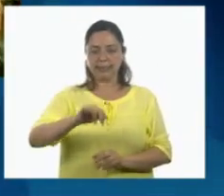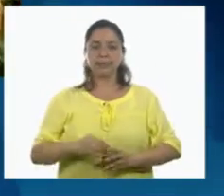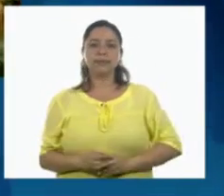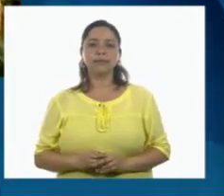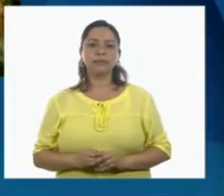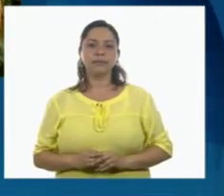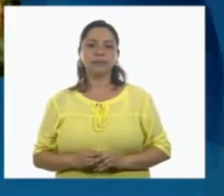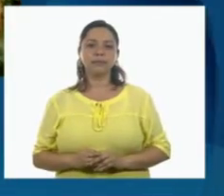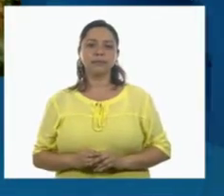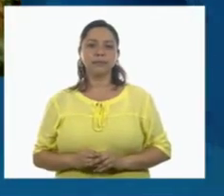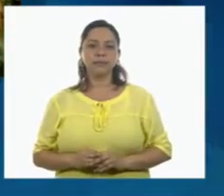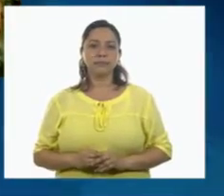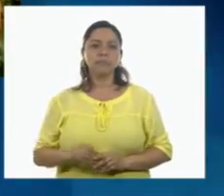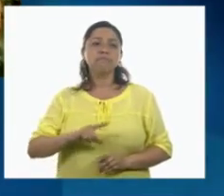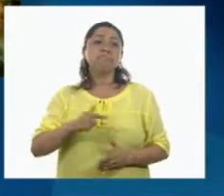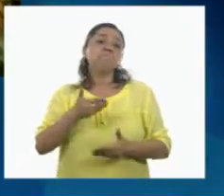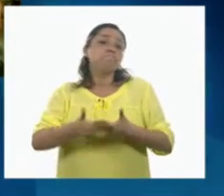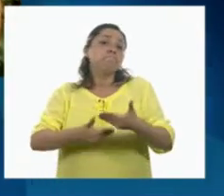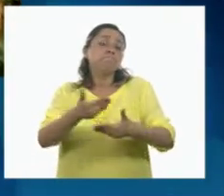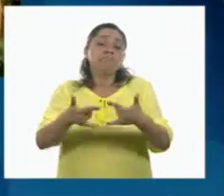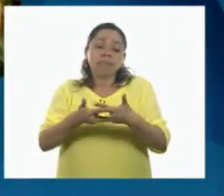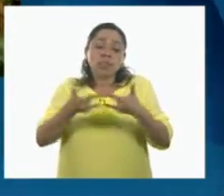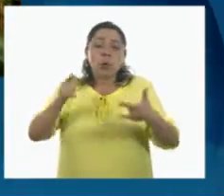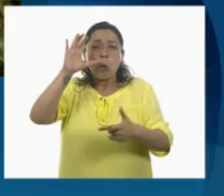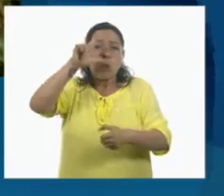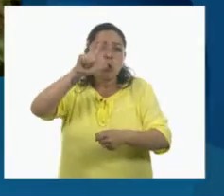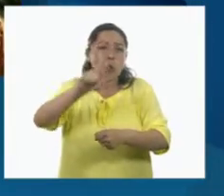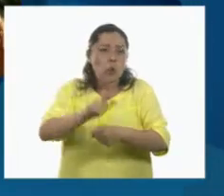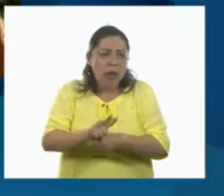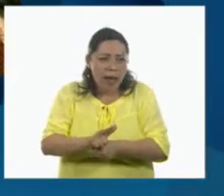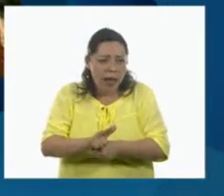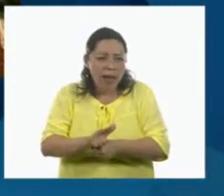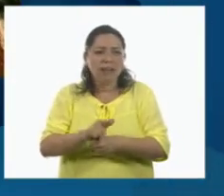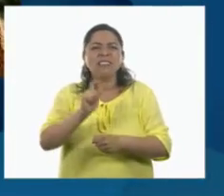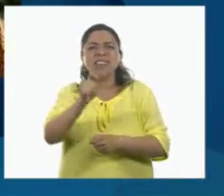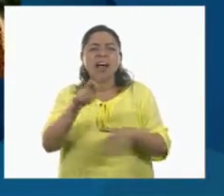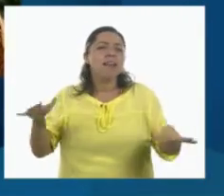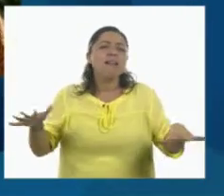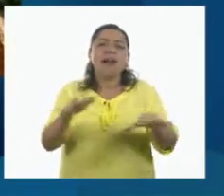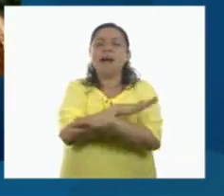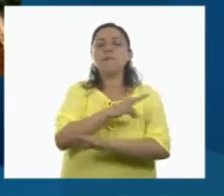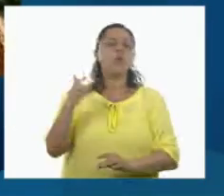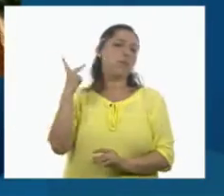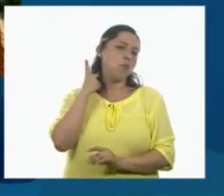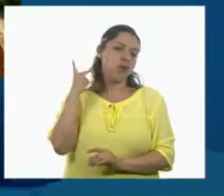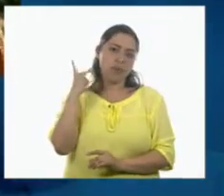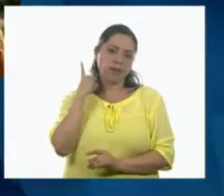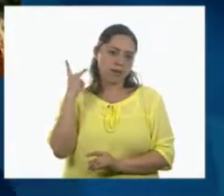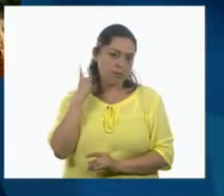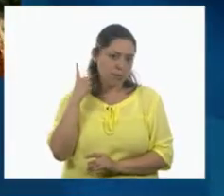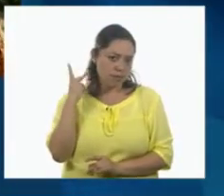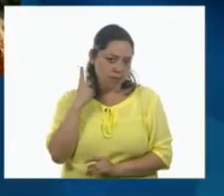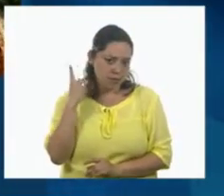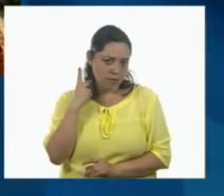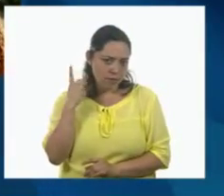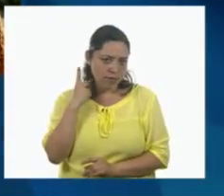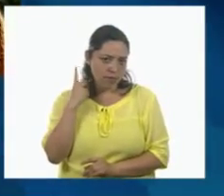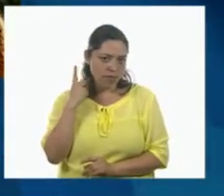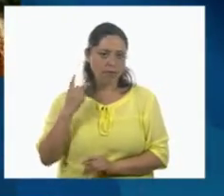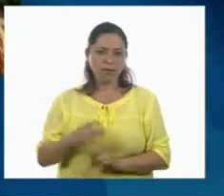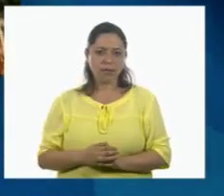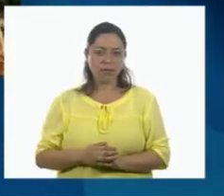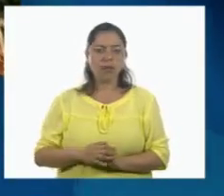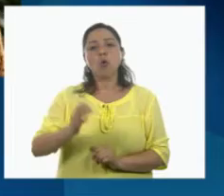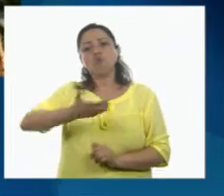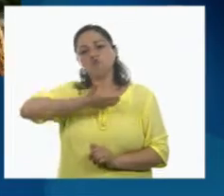Los procesos de la historia cultural siguen sus propios ritmos y el cambio político no determina los usos